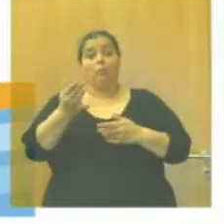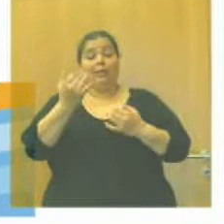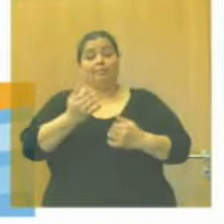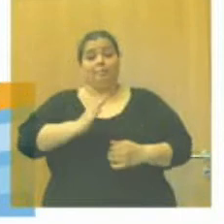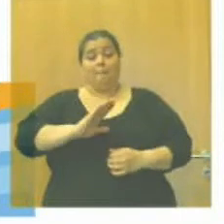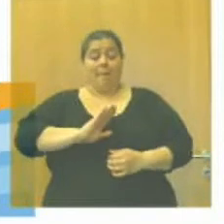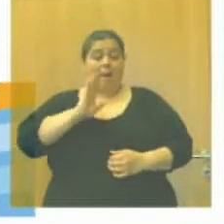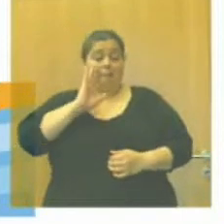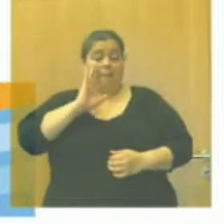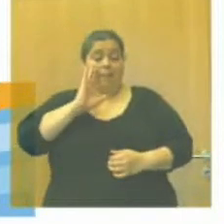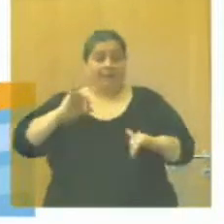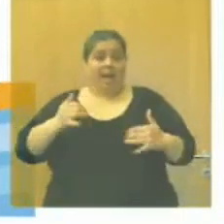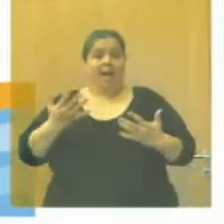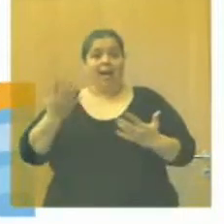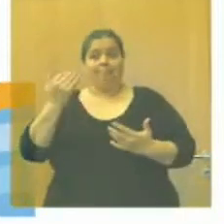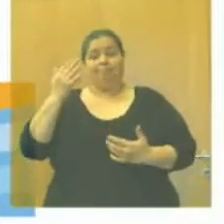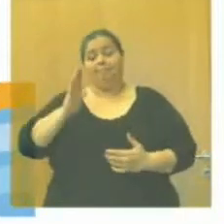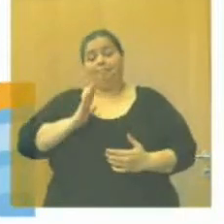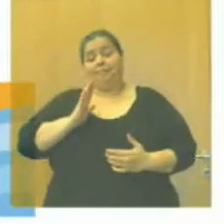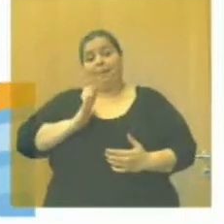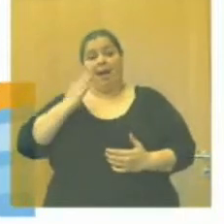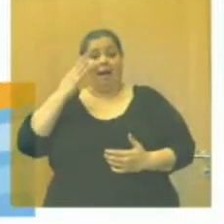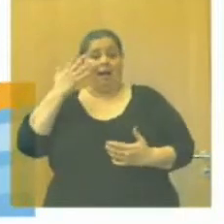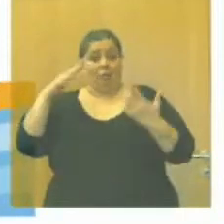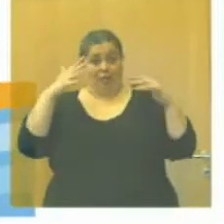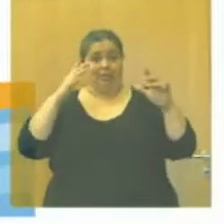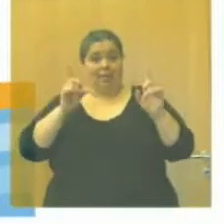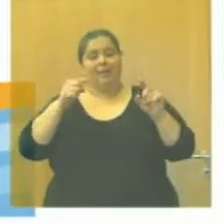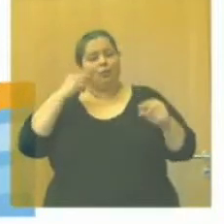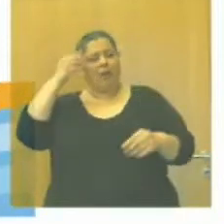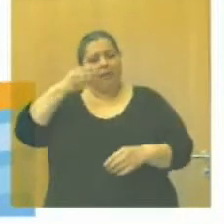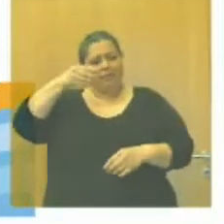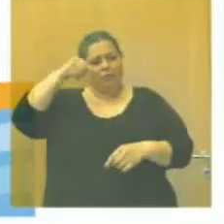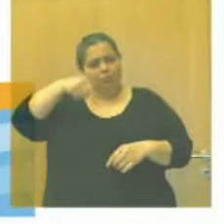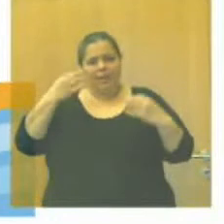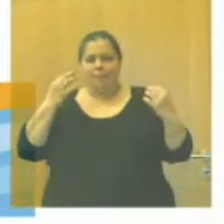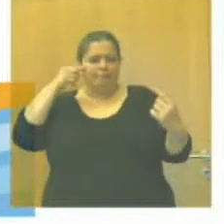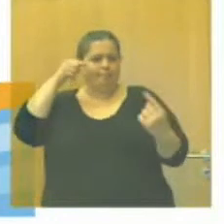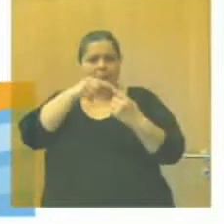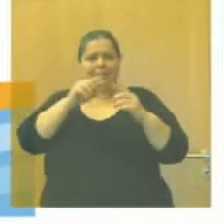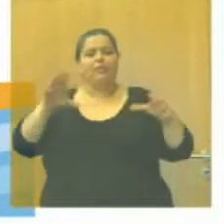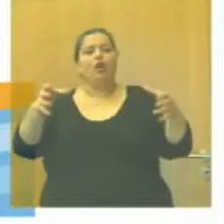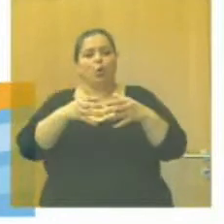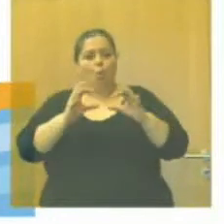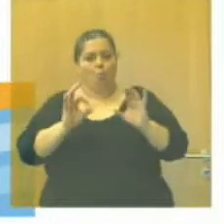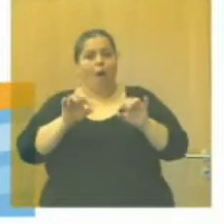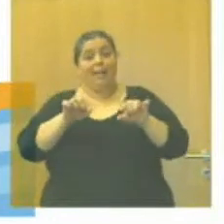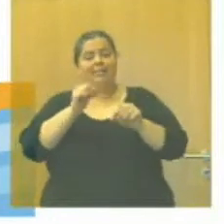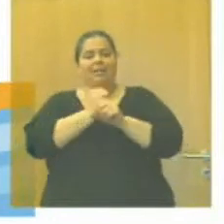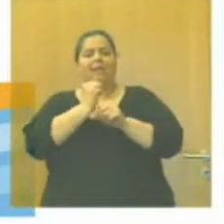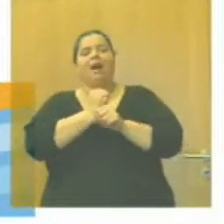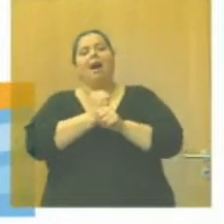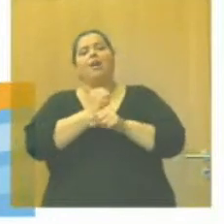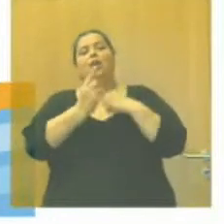adolescentes. Entonces, estamos hablando aquí de una intervención dirigida, ¿no?, a un grupo específico, donde